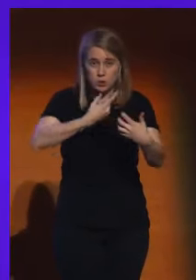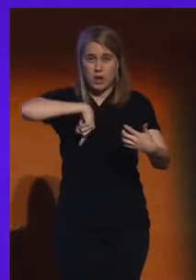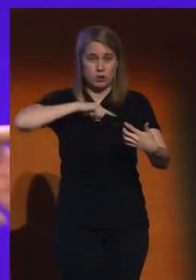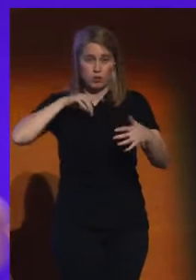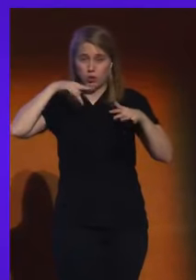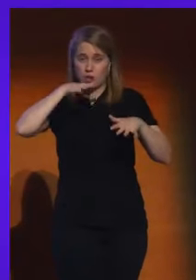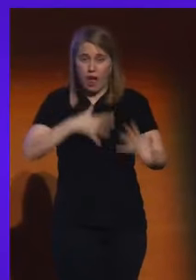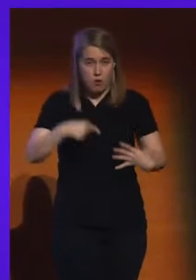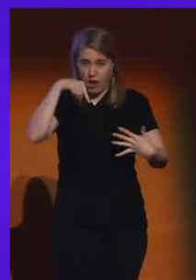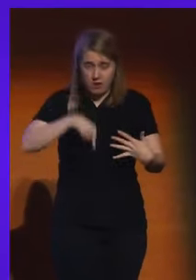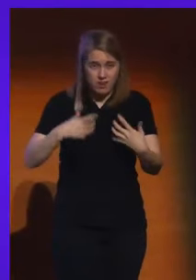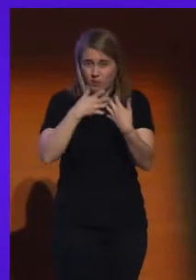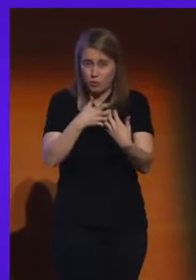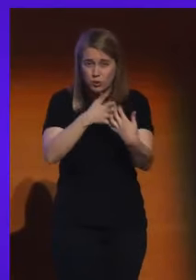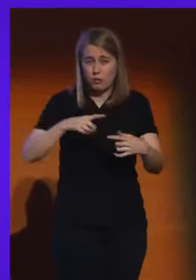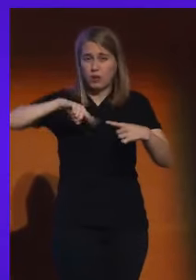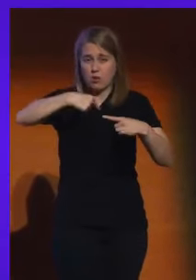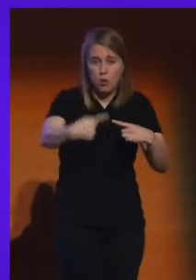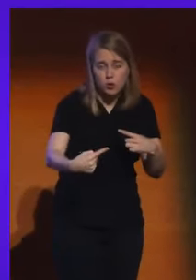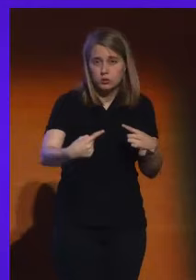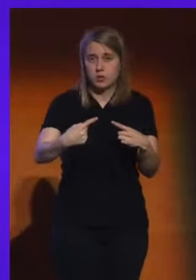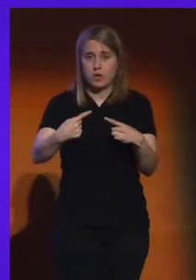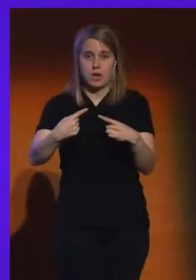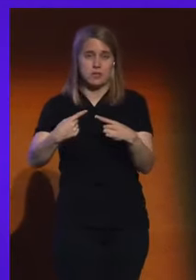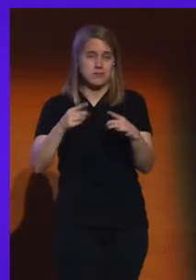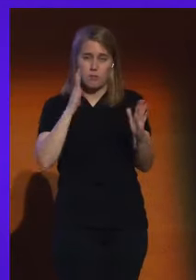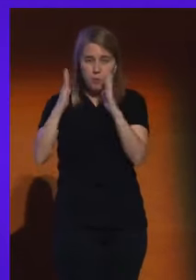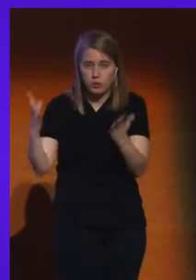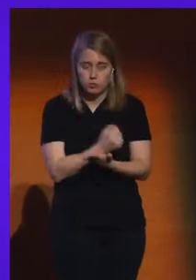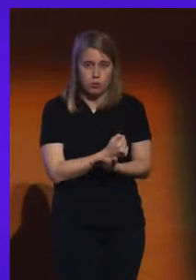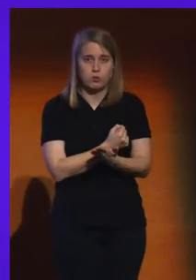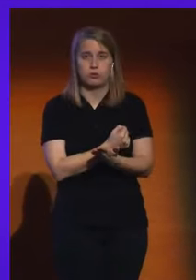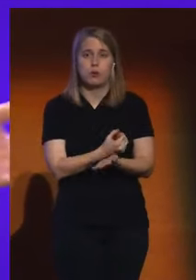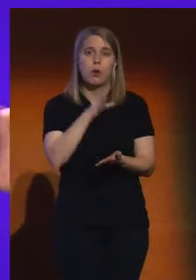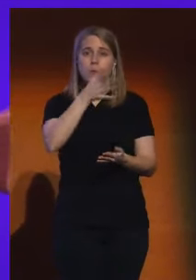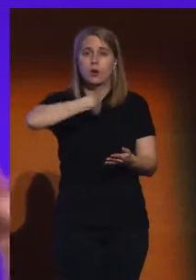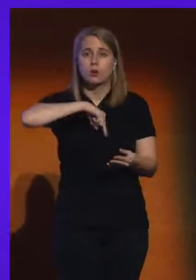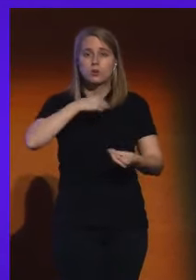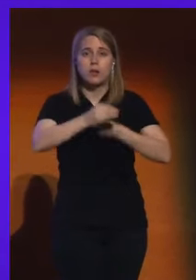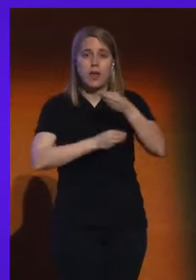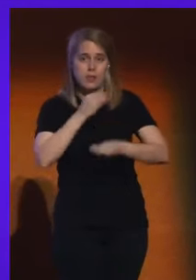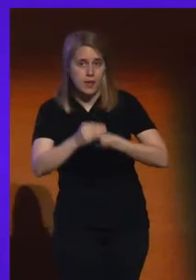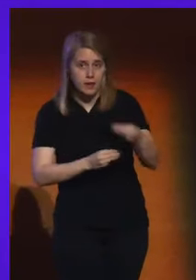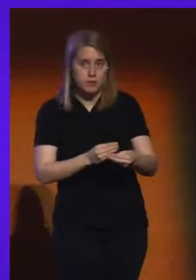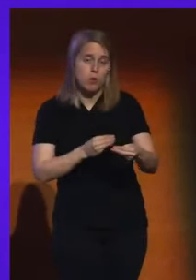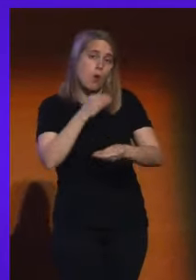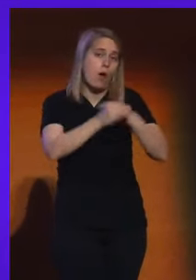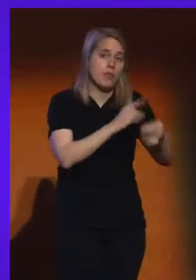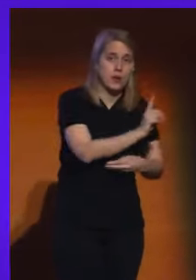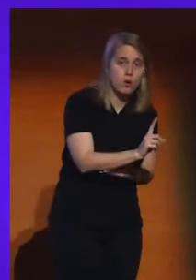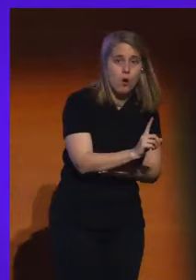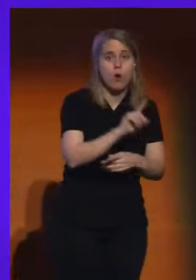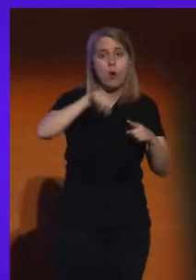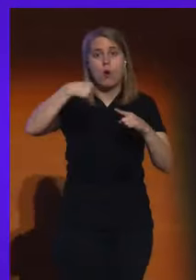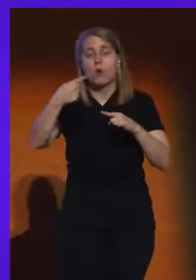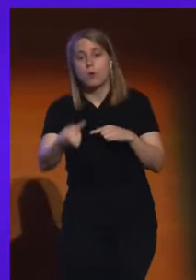libramos aquí y ahora, en cada día y a cada instante, porque lo que hacemos y lo que dejamos de hacer